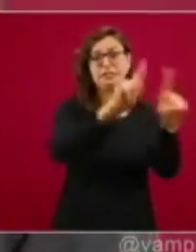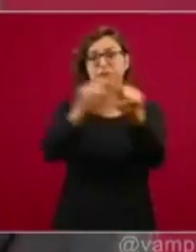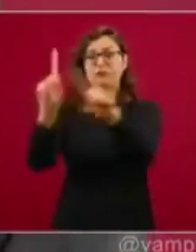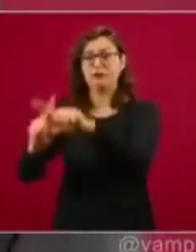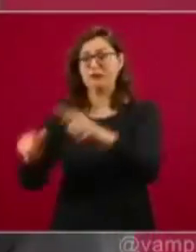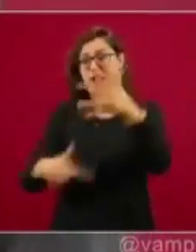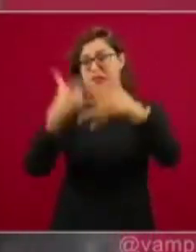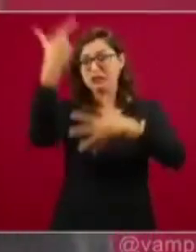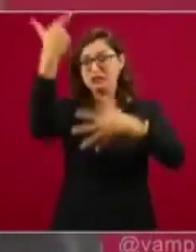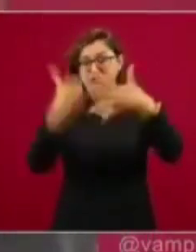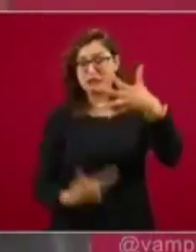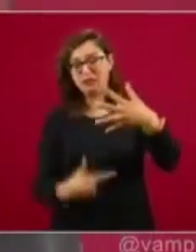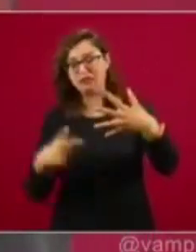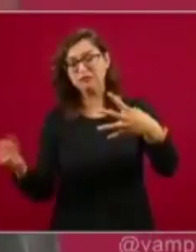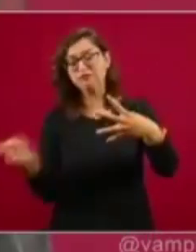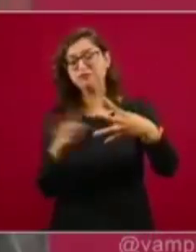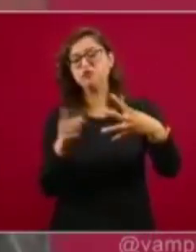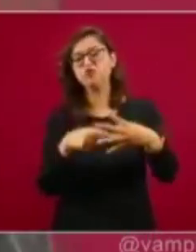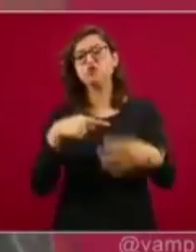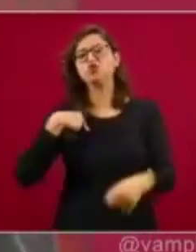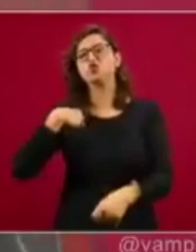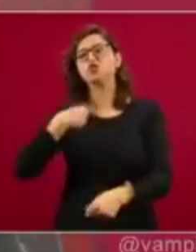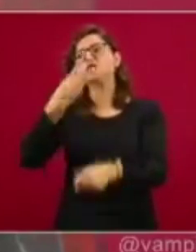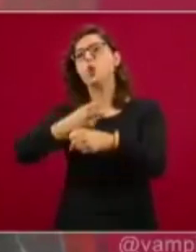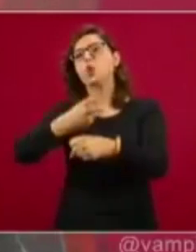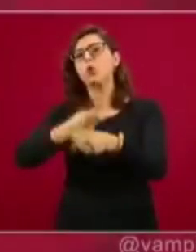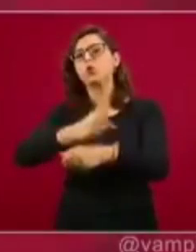segundo sitio, segundo lugar mundial,